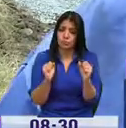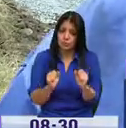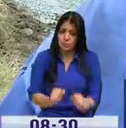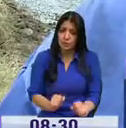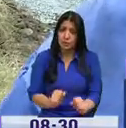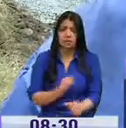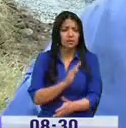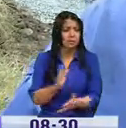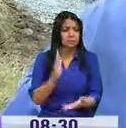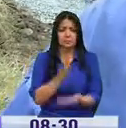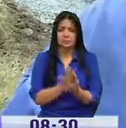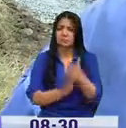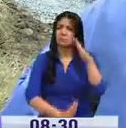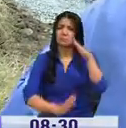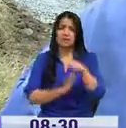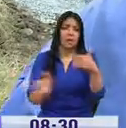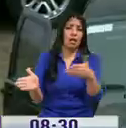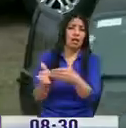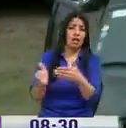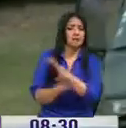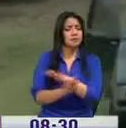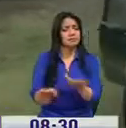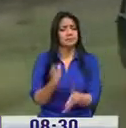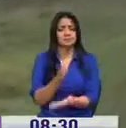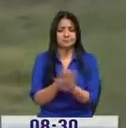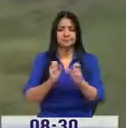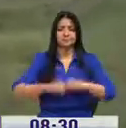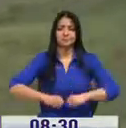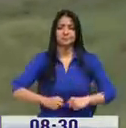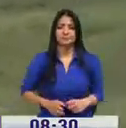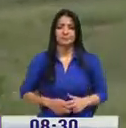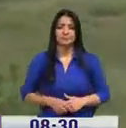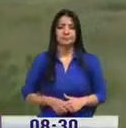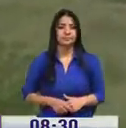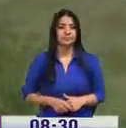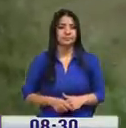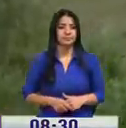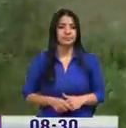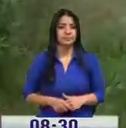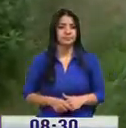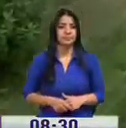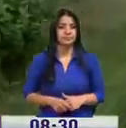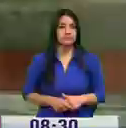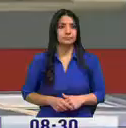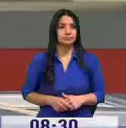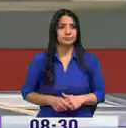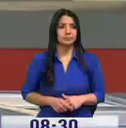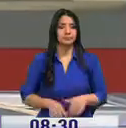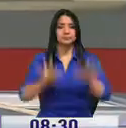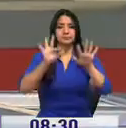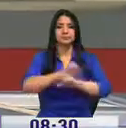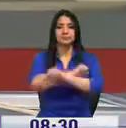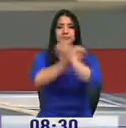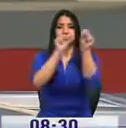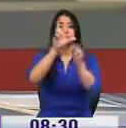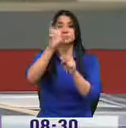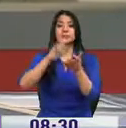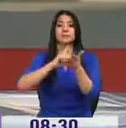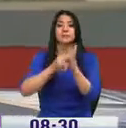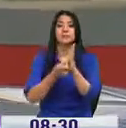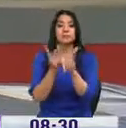den un alto, o sea, que ya no nos ataquen más de esta manera. Informó Patricia Aldaz. 8:30 de la mañana, mi